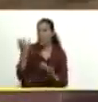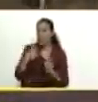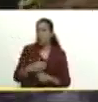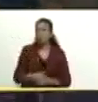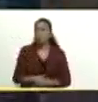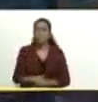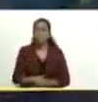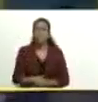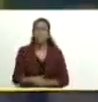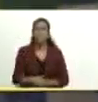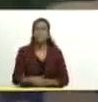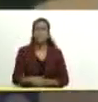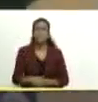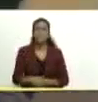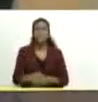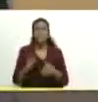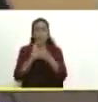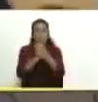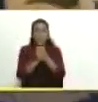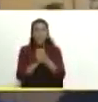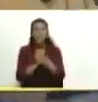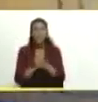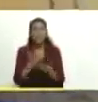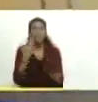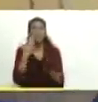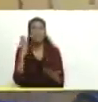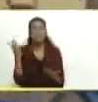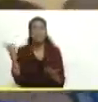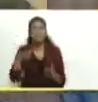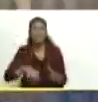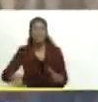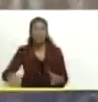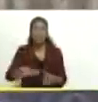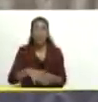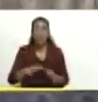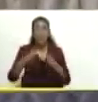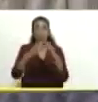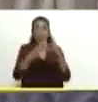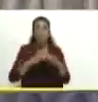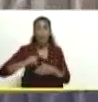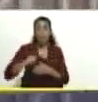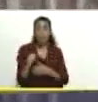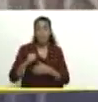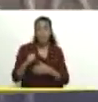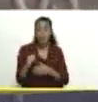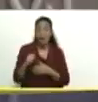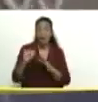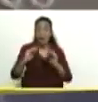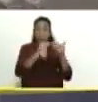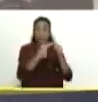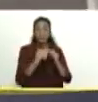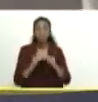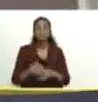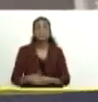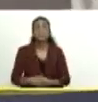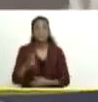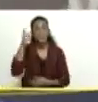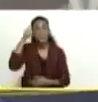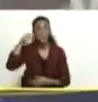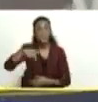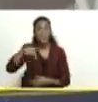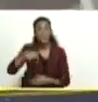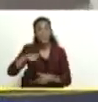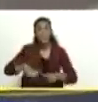Aquí están. Los compañeros de la CUPAS que se han acercado de los cuadrantes de paz, precisamente hoy,